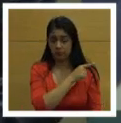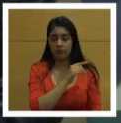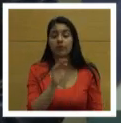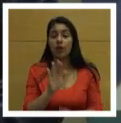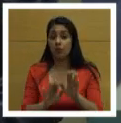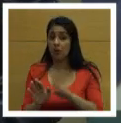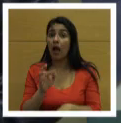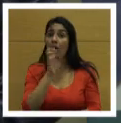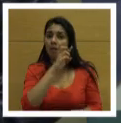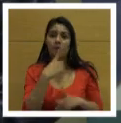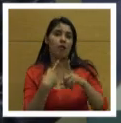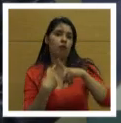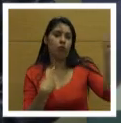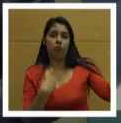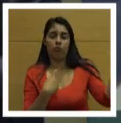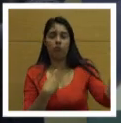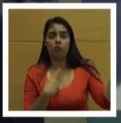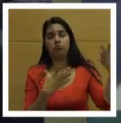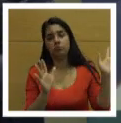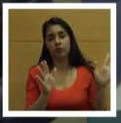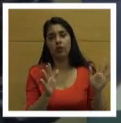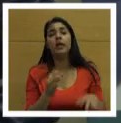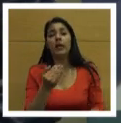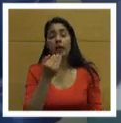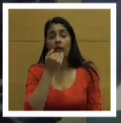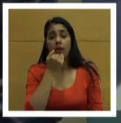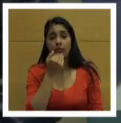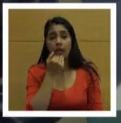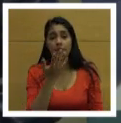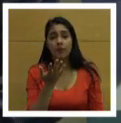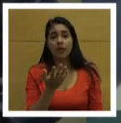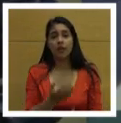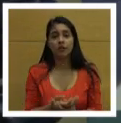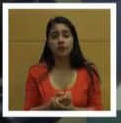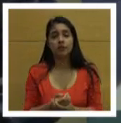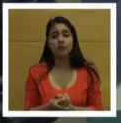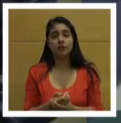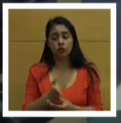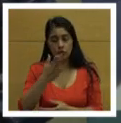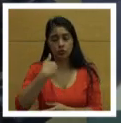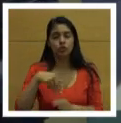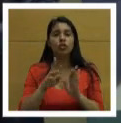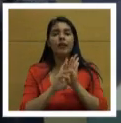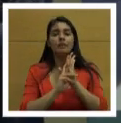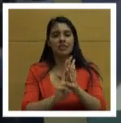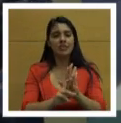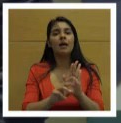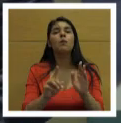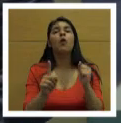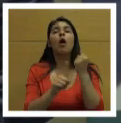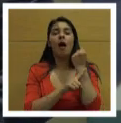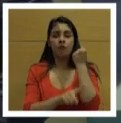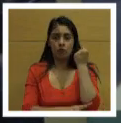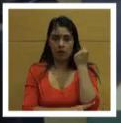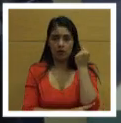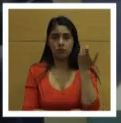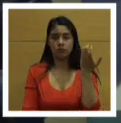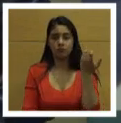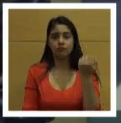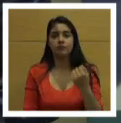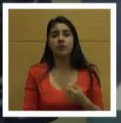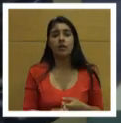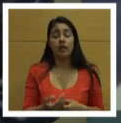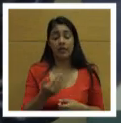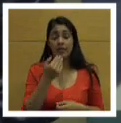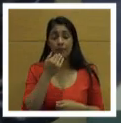se dio a la fuga del agresor, y también a ella le representamos legalmente, además que, digamos, desde el punto de